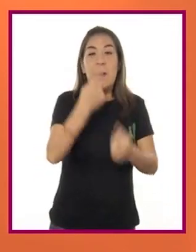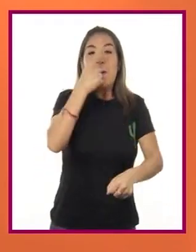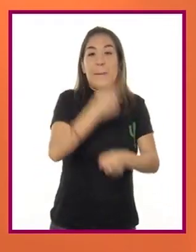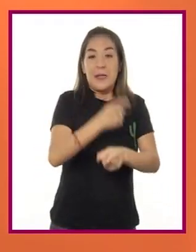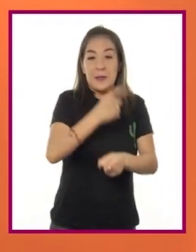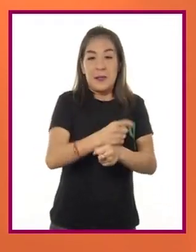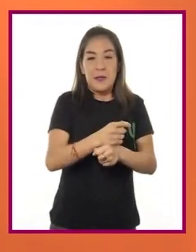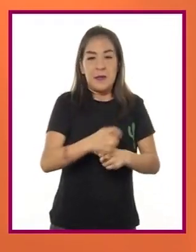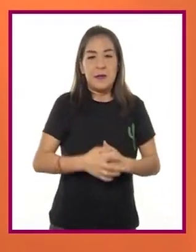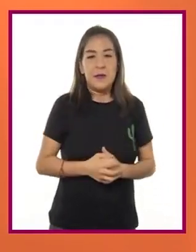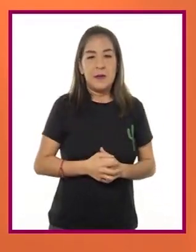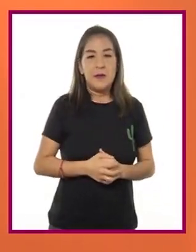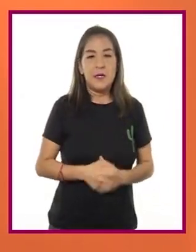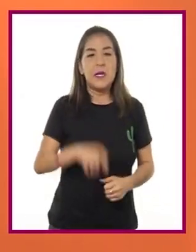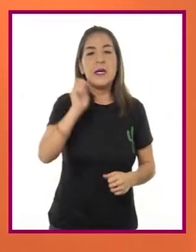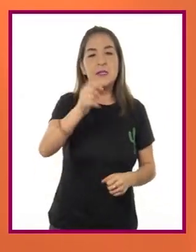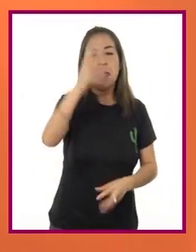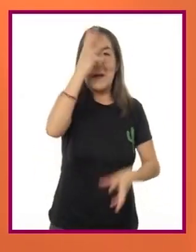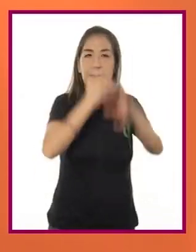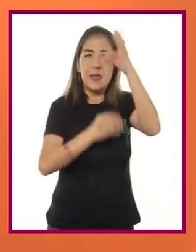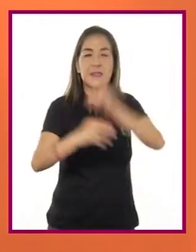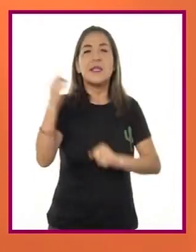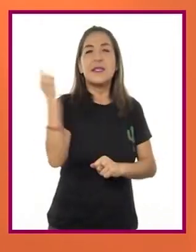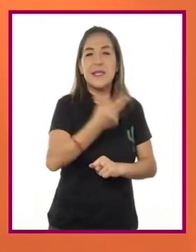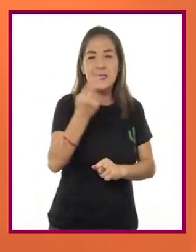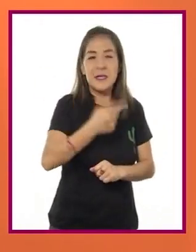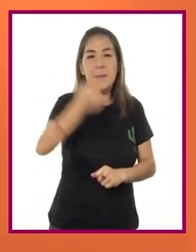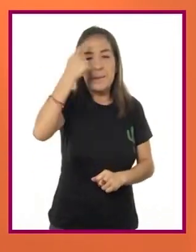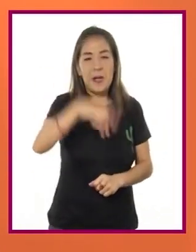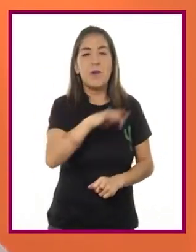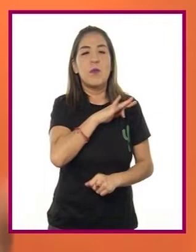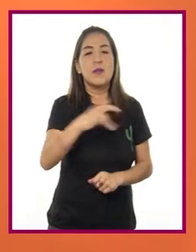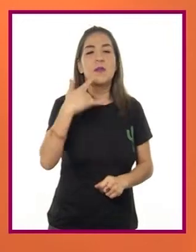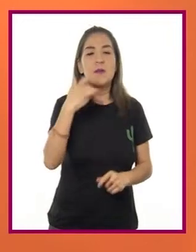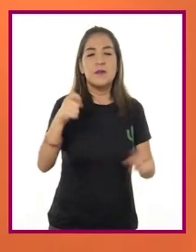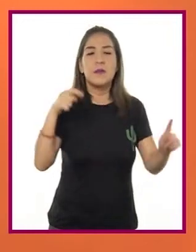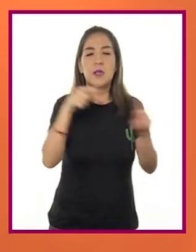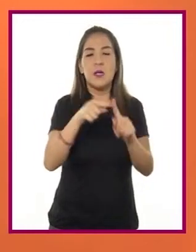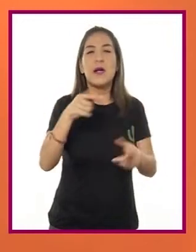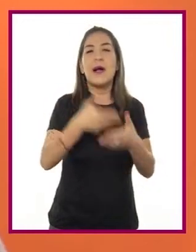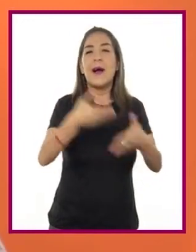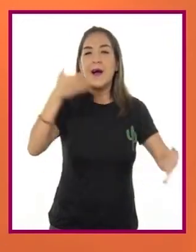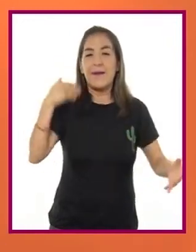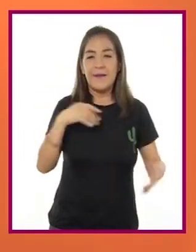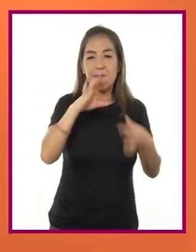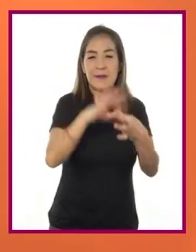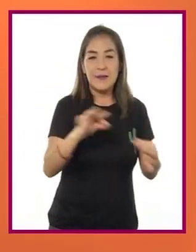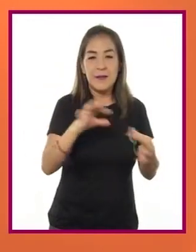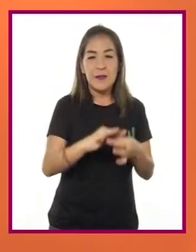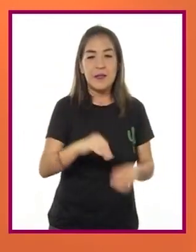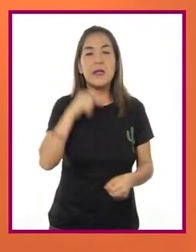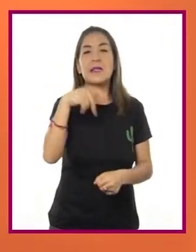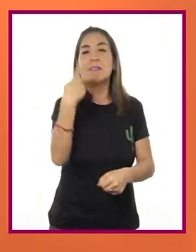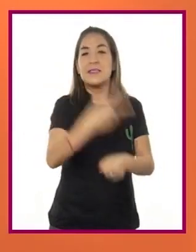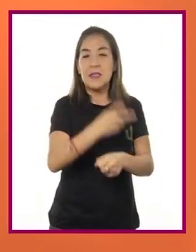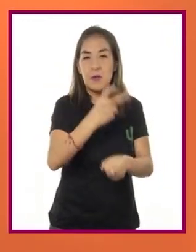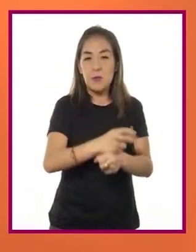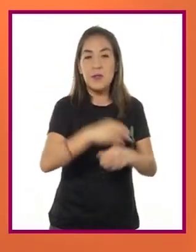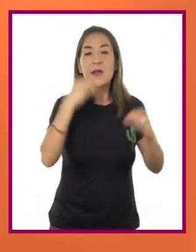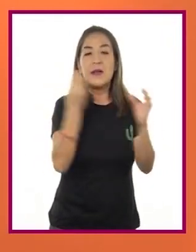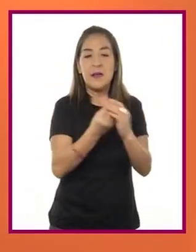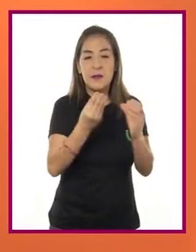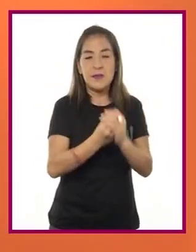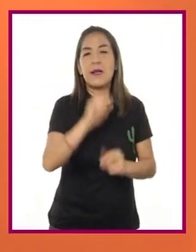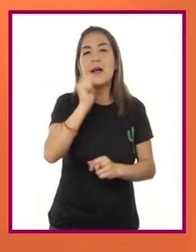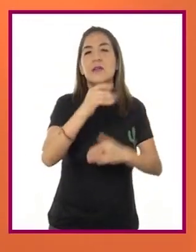parte enfatizaremos aquellos aprendizajes necesarios para lograr el objetivo expuesto anteriormente. Durante la segunda sección